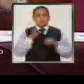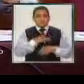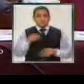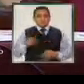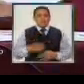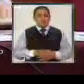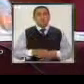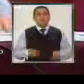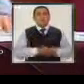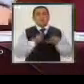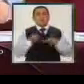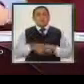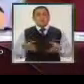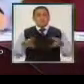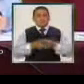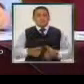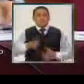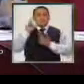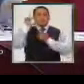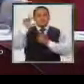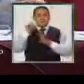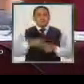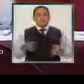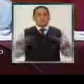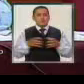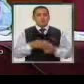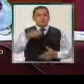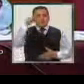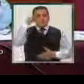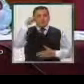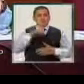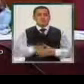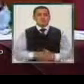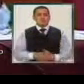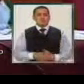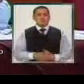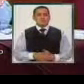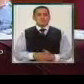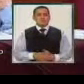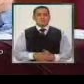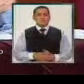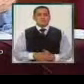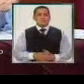Ejecutivo, las Fuerzas Armadas, las Fuerzas Policiales,